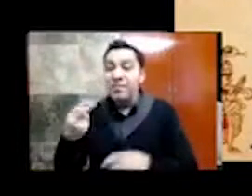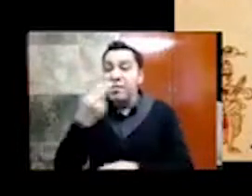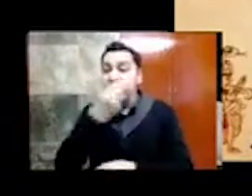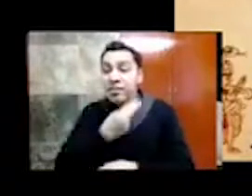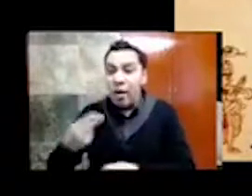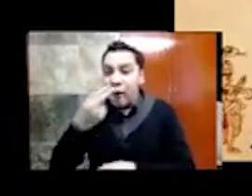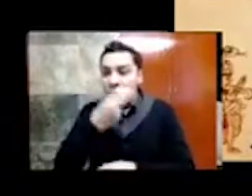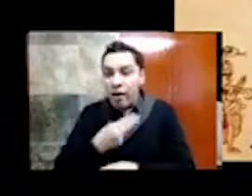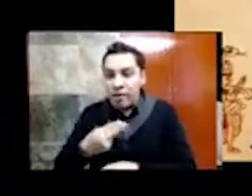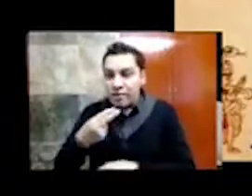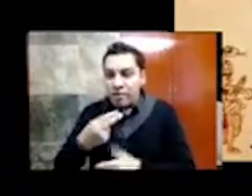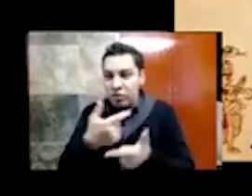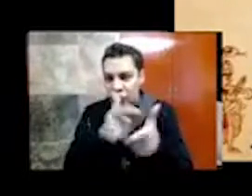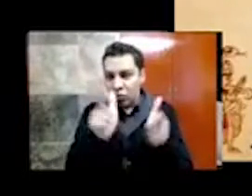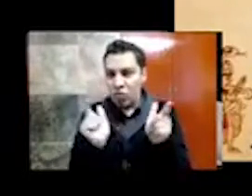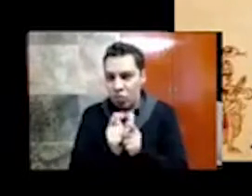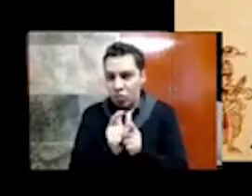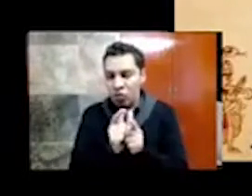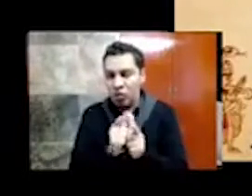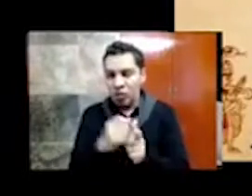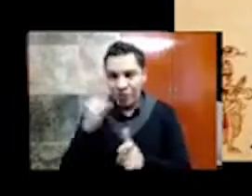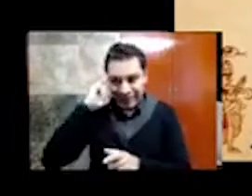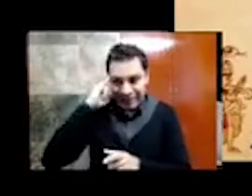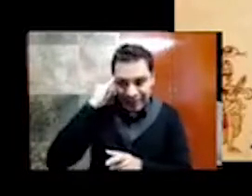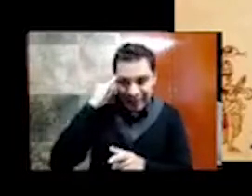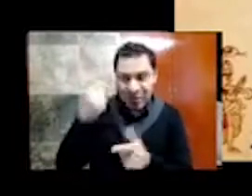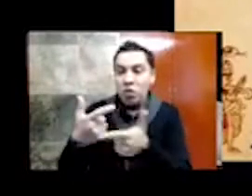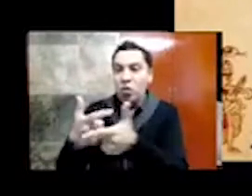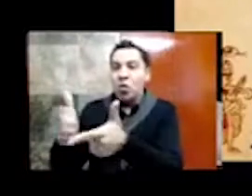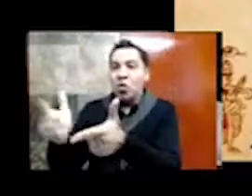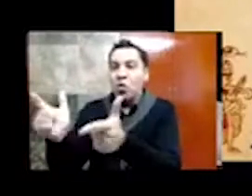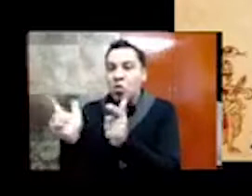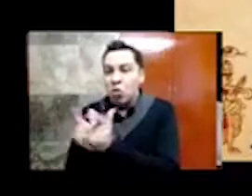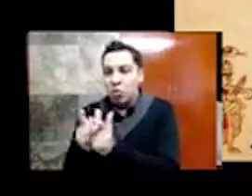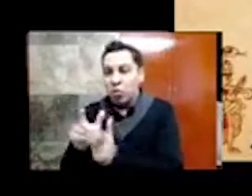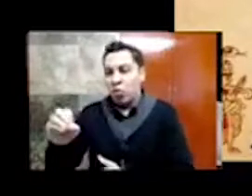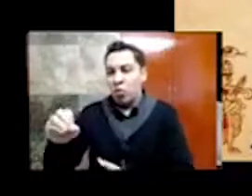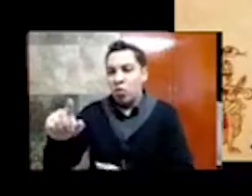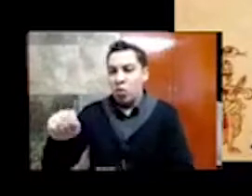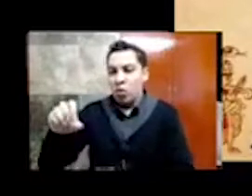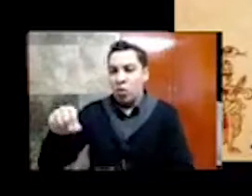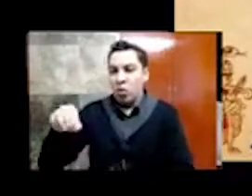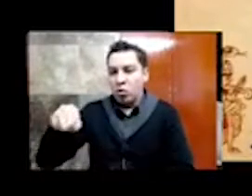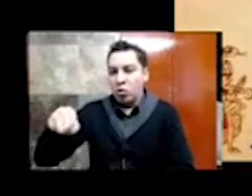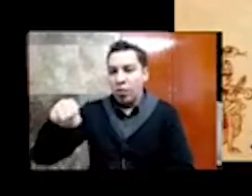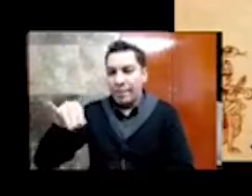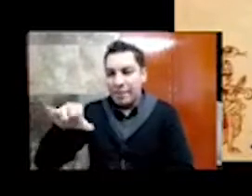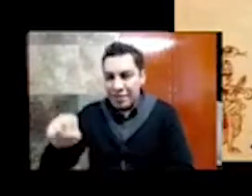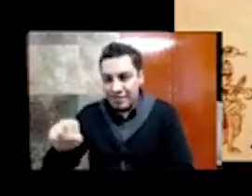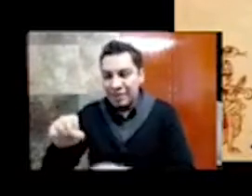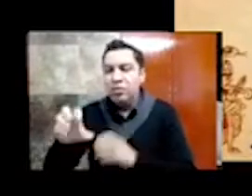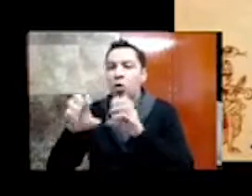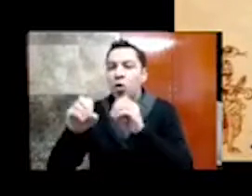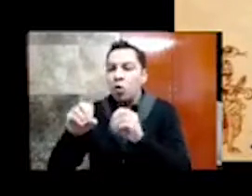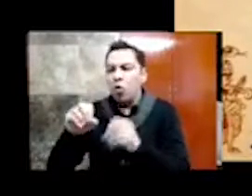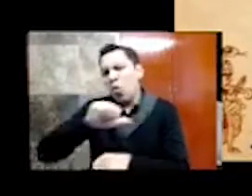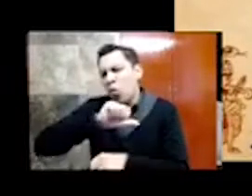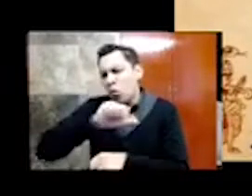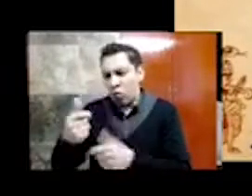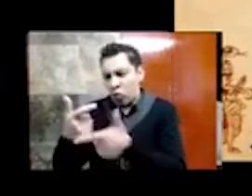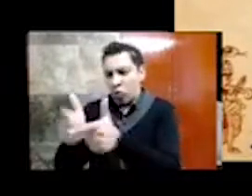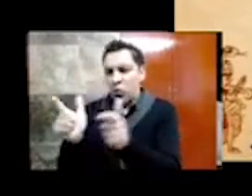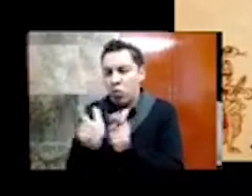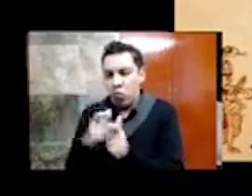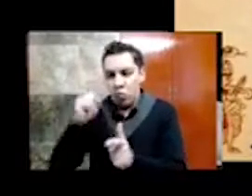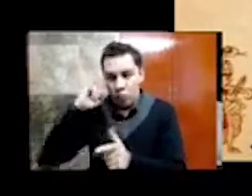súbditos del mandato de Huitzilopochtli, colibrí azul, colibrí zurdo, colibrí del sur, cuyo fardo portan